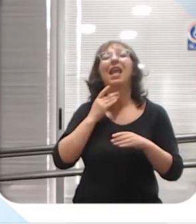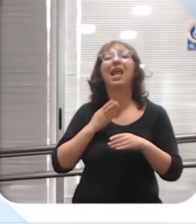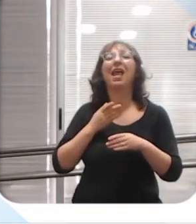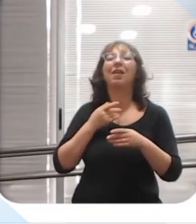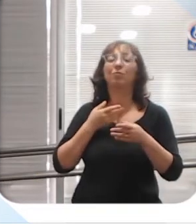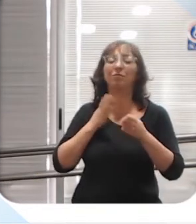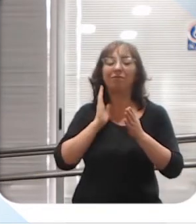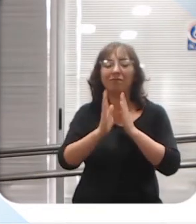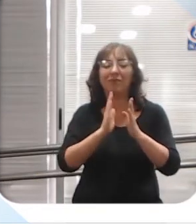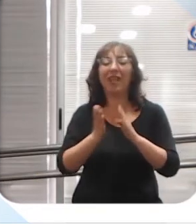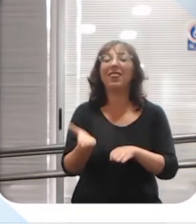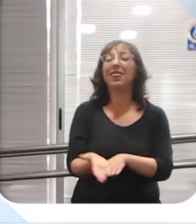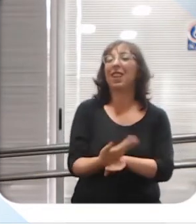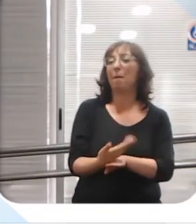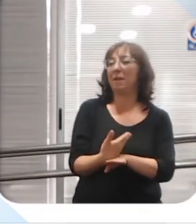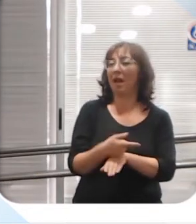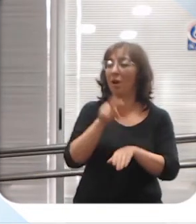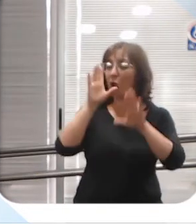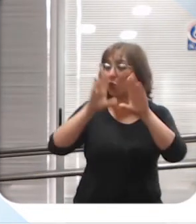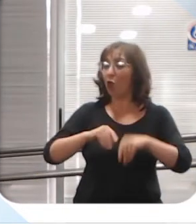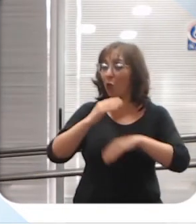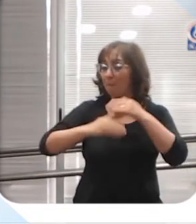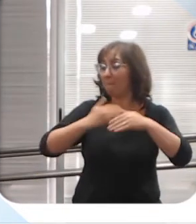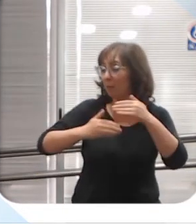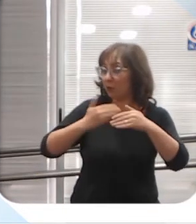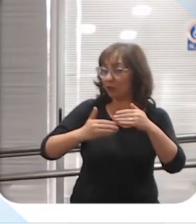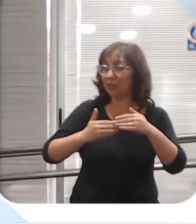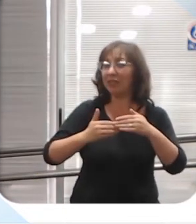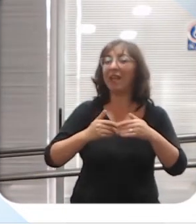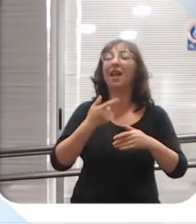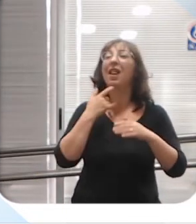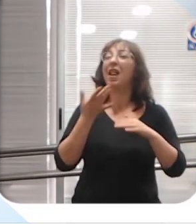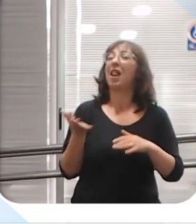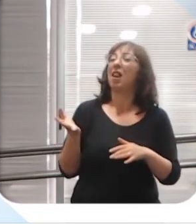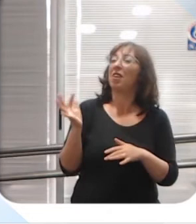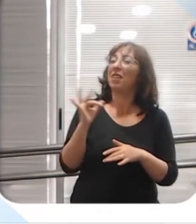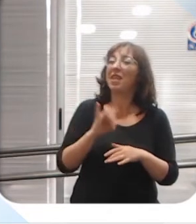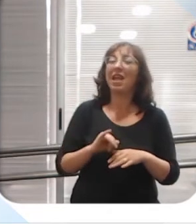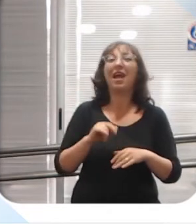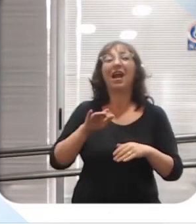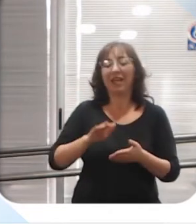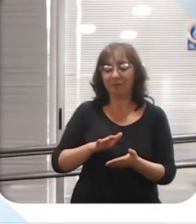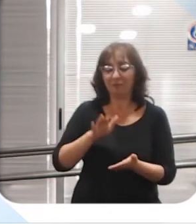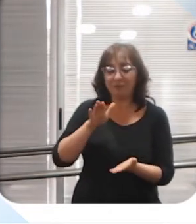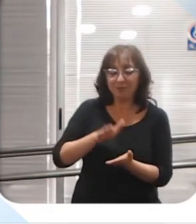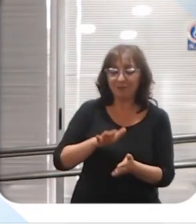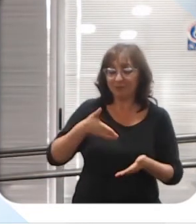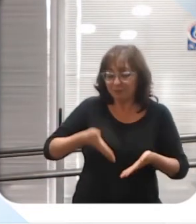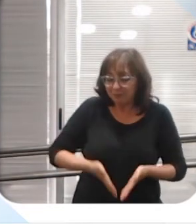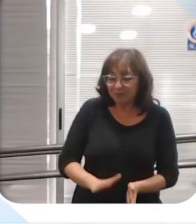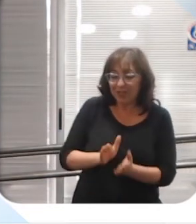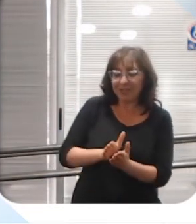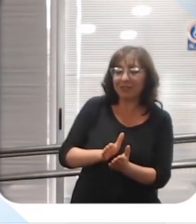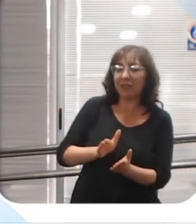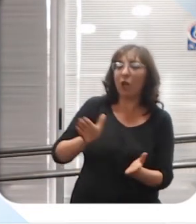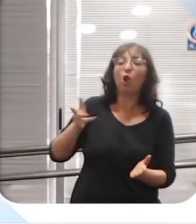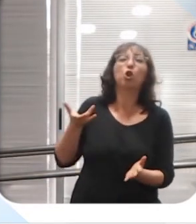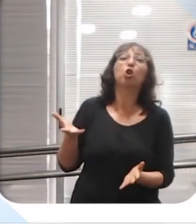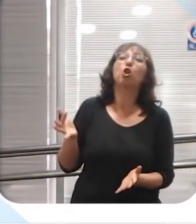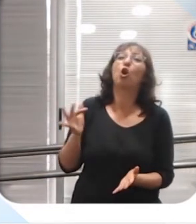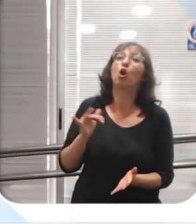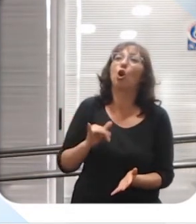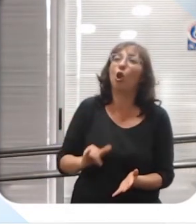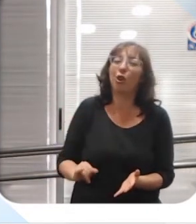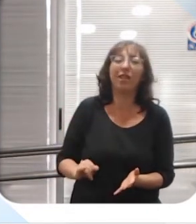tempranas. Todos estos procesos se dan día a día desde que el niño o la niña nacen, se dan todos los días desde